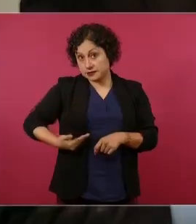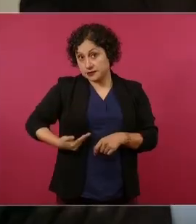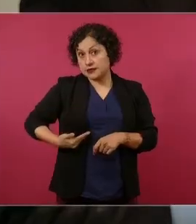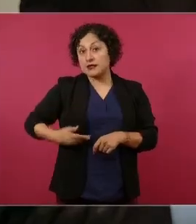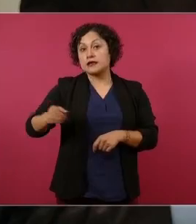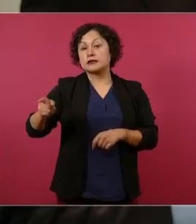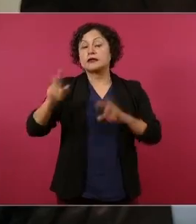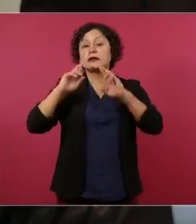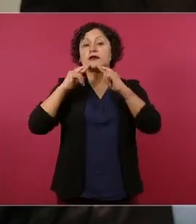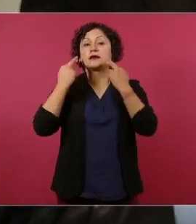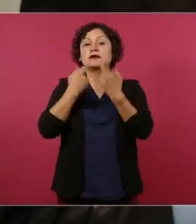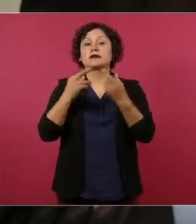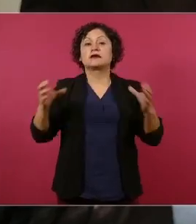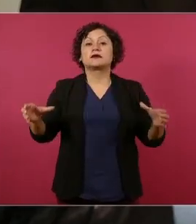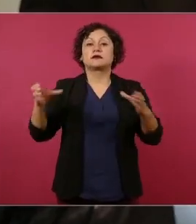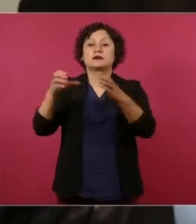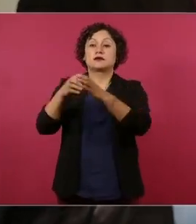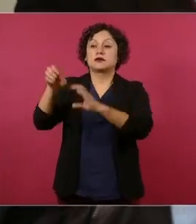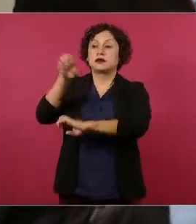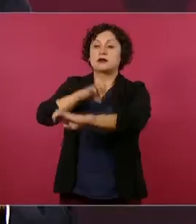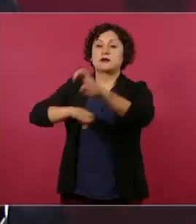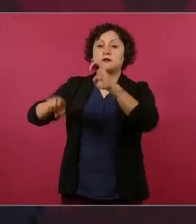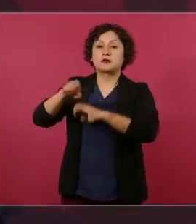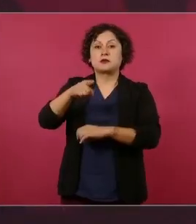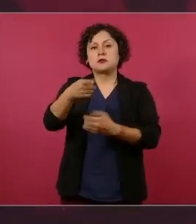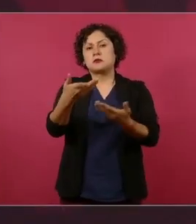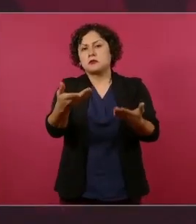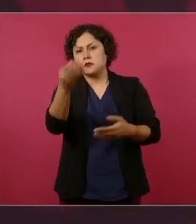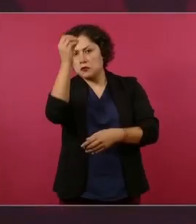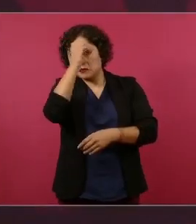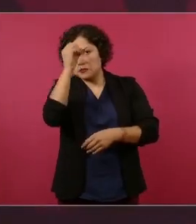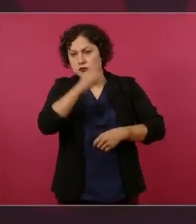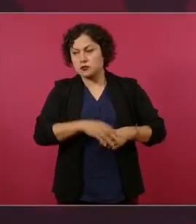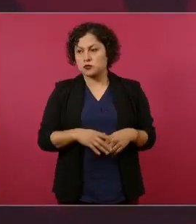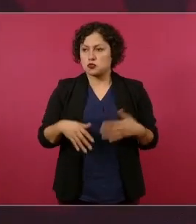con empresarios, si nos puede… Muy bien, muy bien.